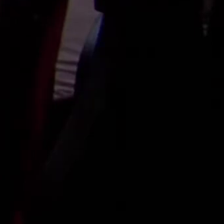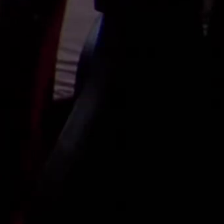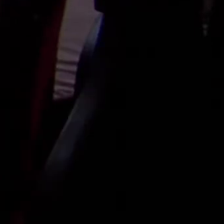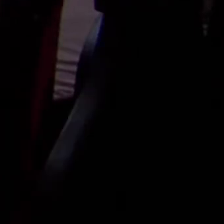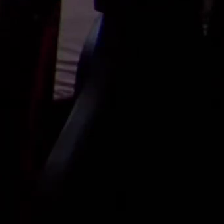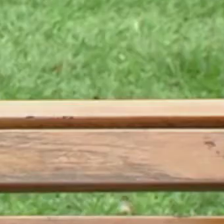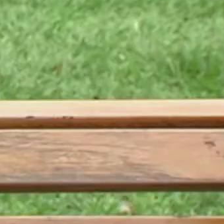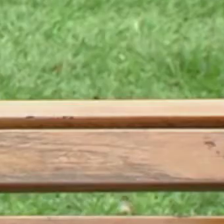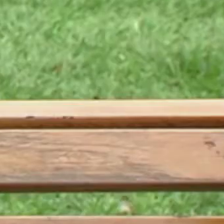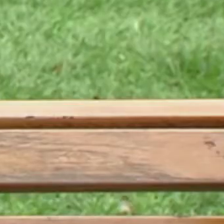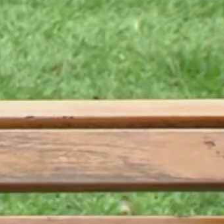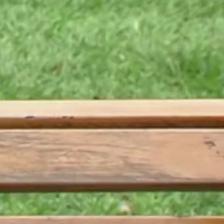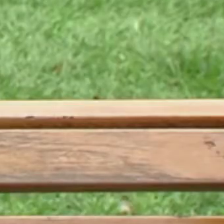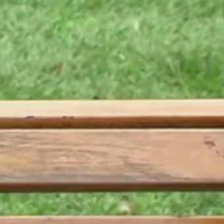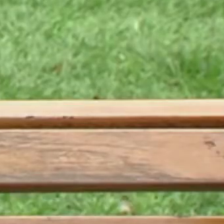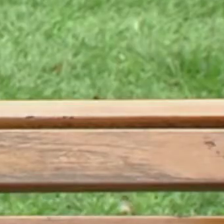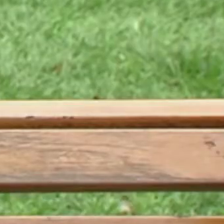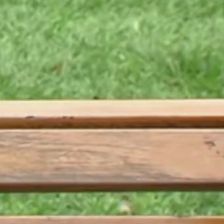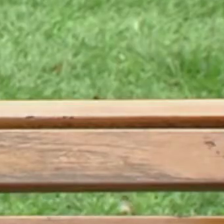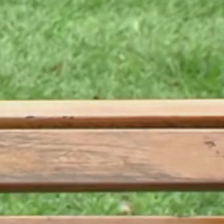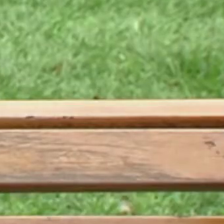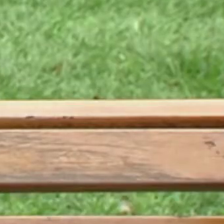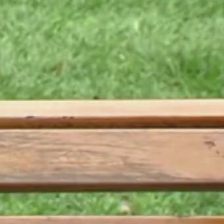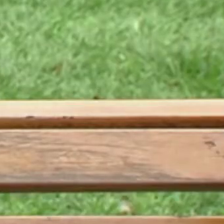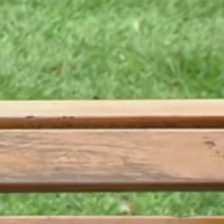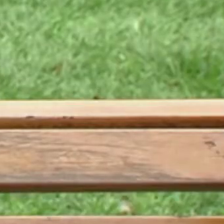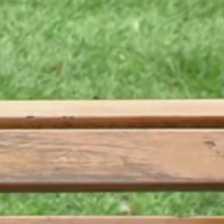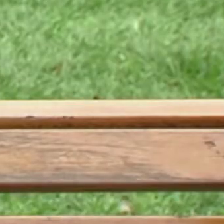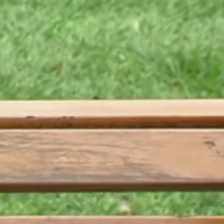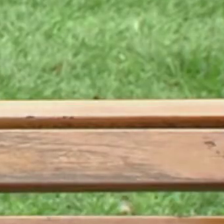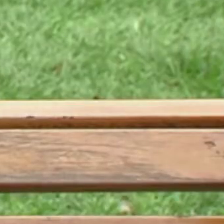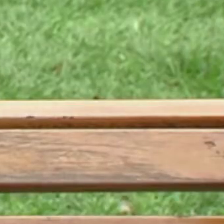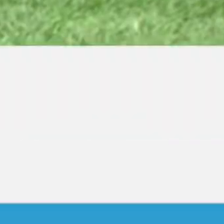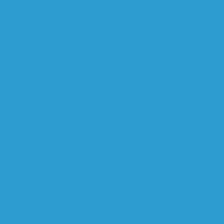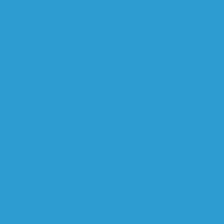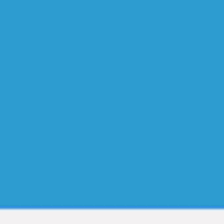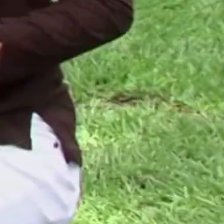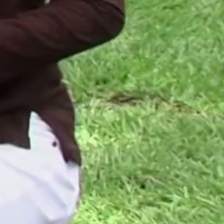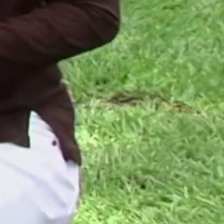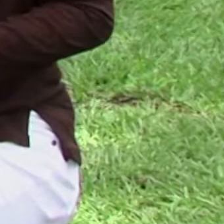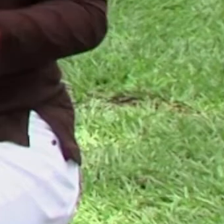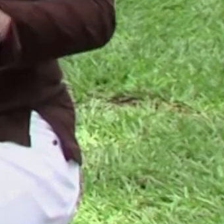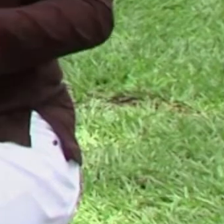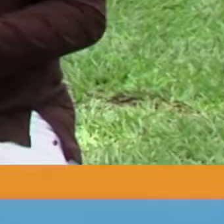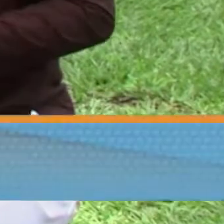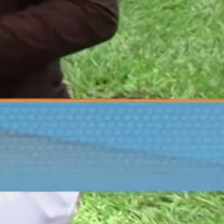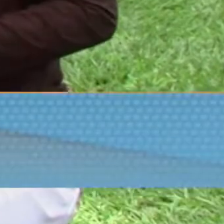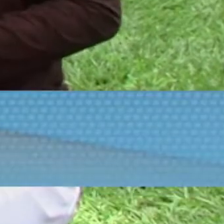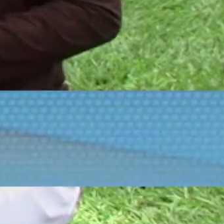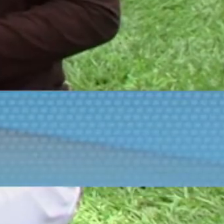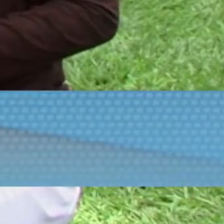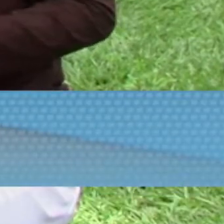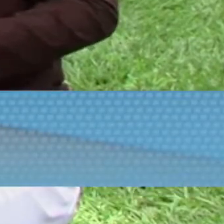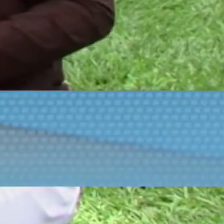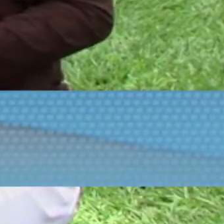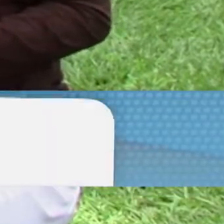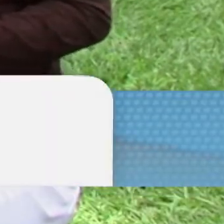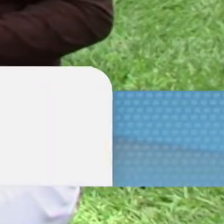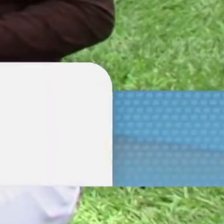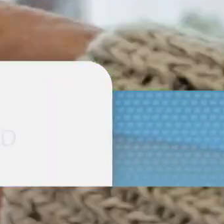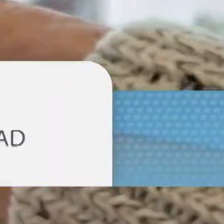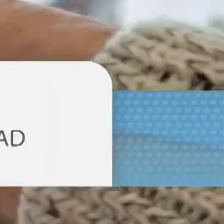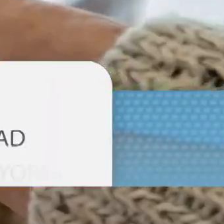en realidad los amamos, solo que no nos pasa por la mente que tenemos que demostrarlo. Las personas adultas mayores suelen sentir